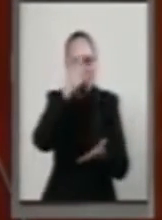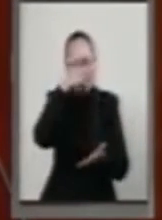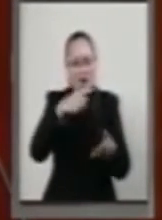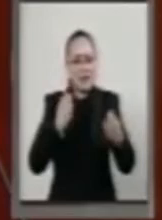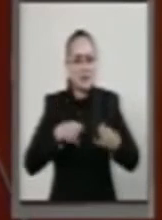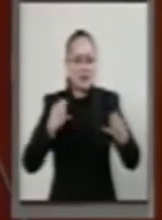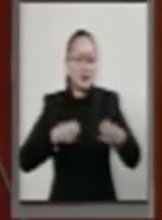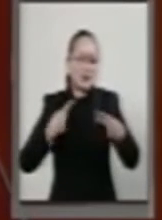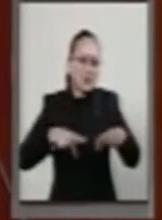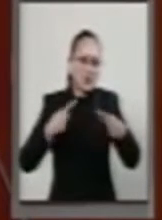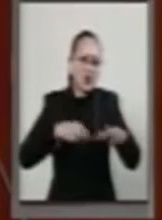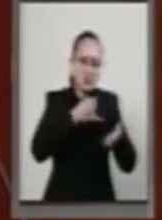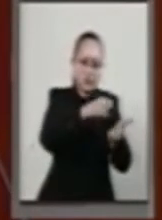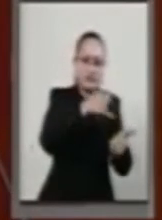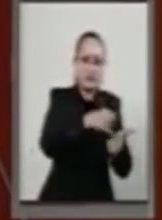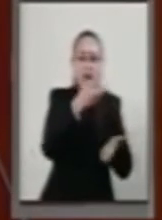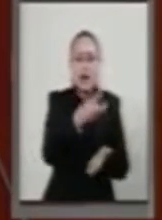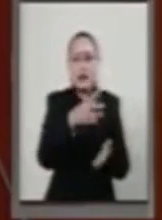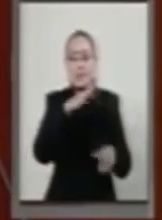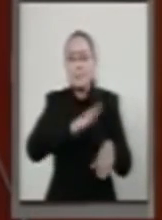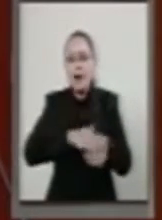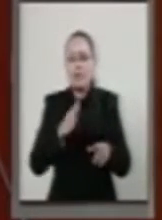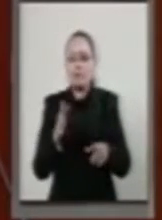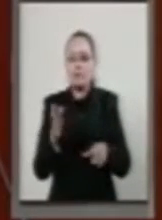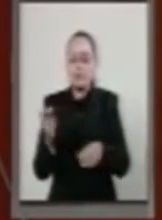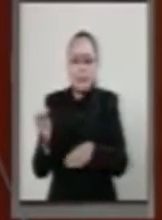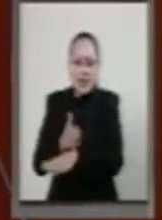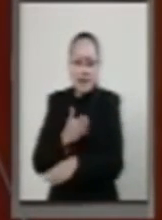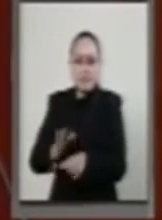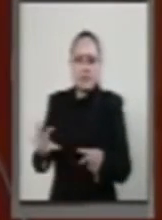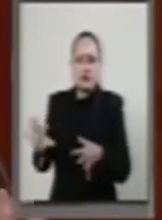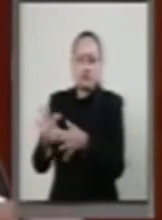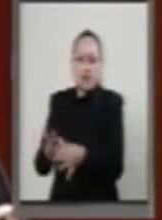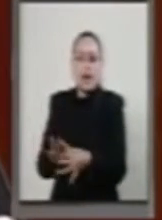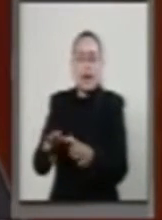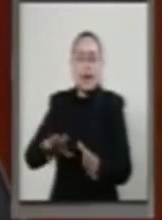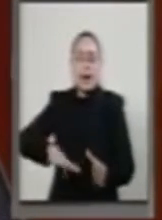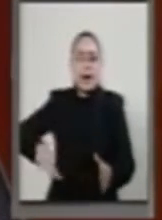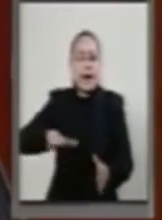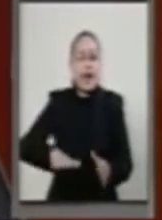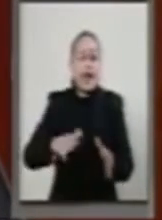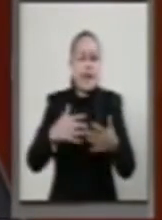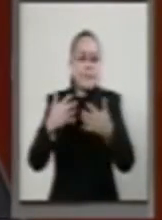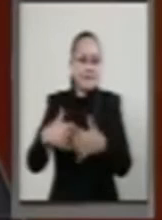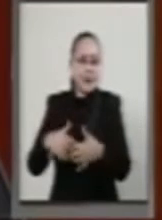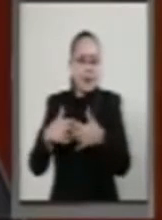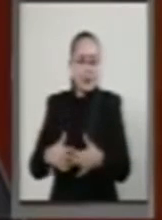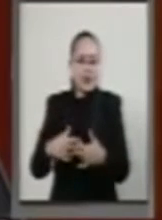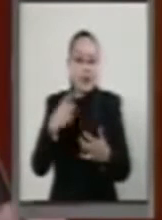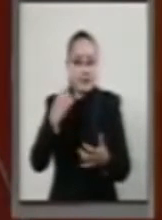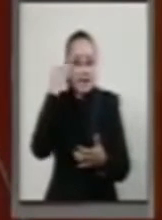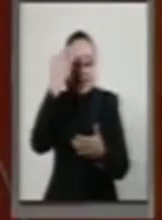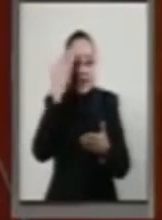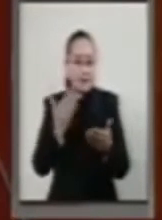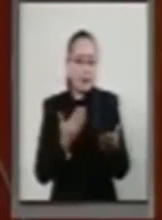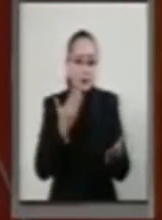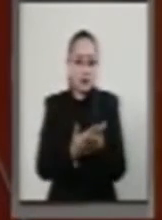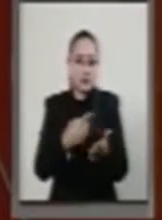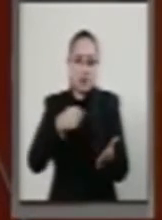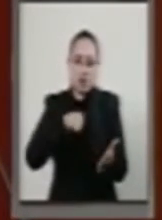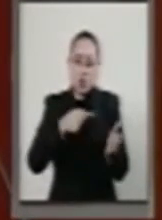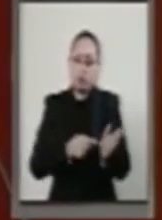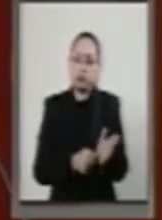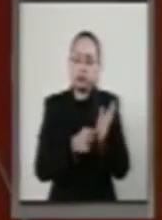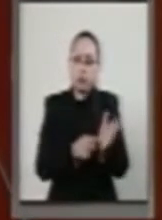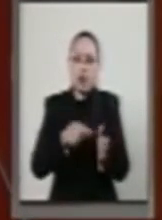al tiempo beneficiará al sector industrial. En este sentido, la iniciativa que pongo a la consideración de